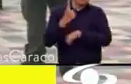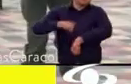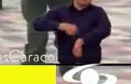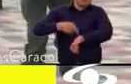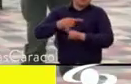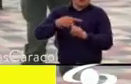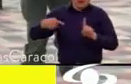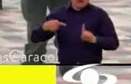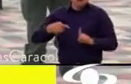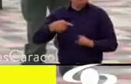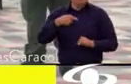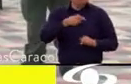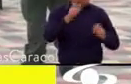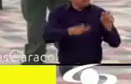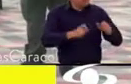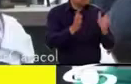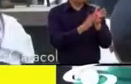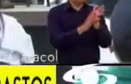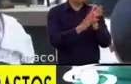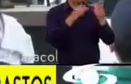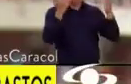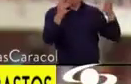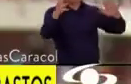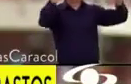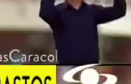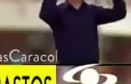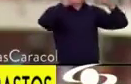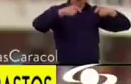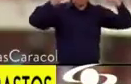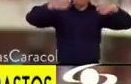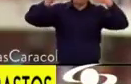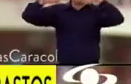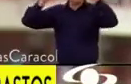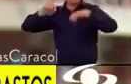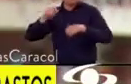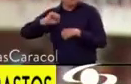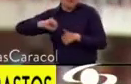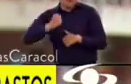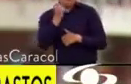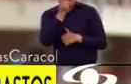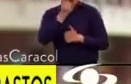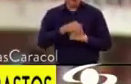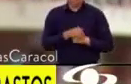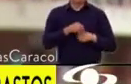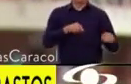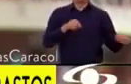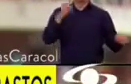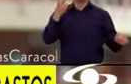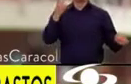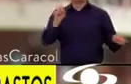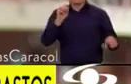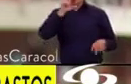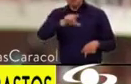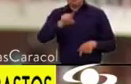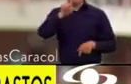comercializar lo mejor del campo colombiano. 20 de julio de 1972, 48 años